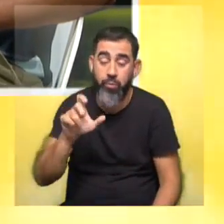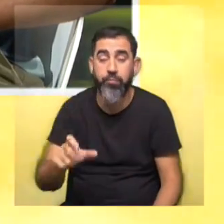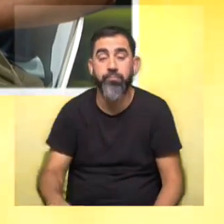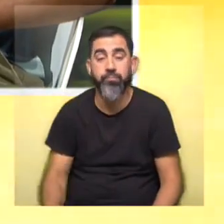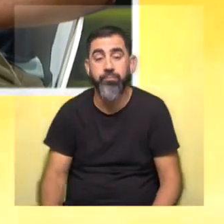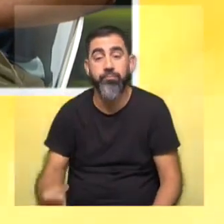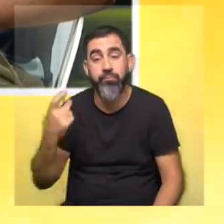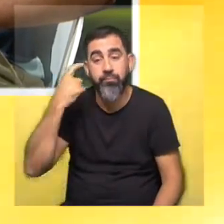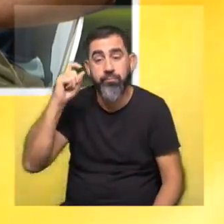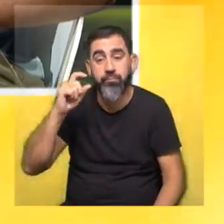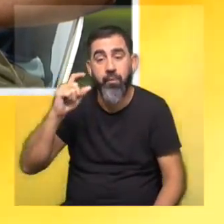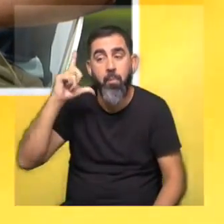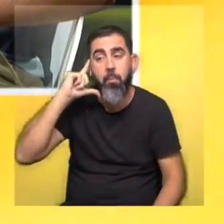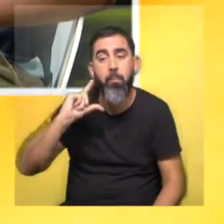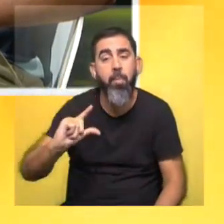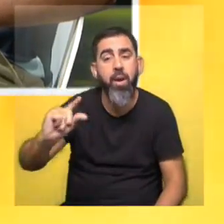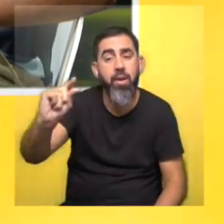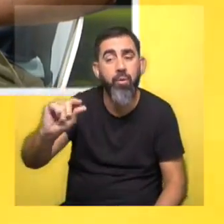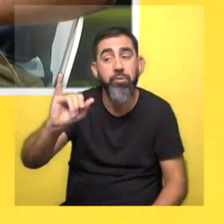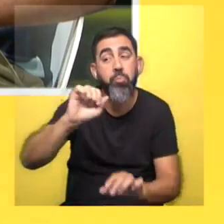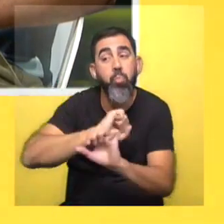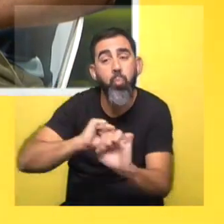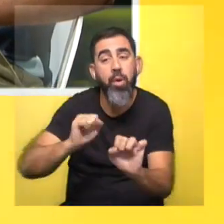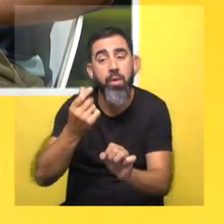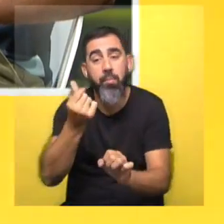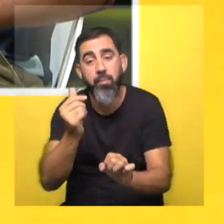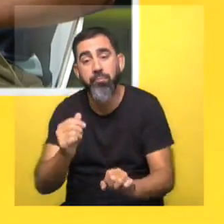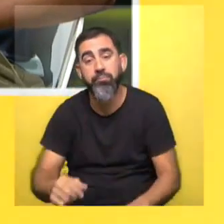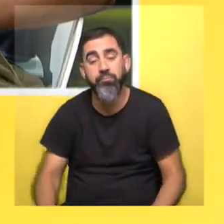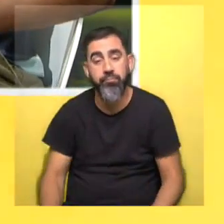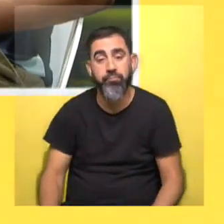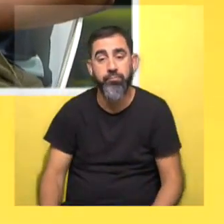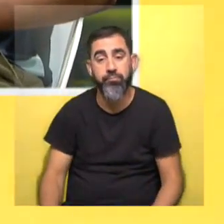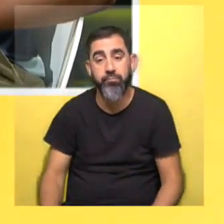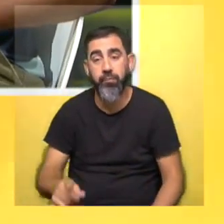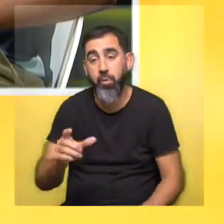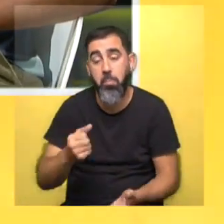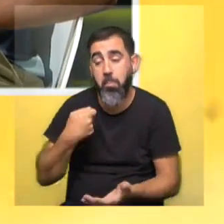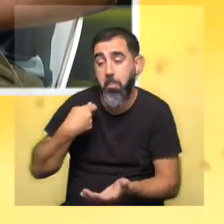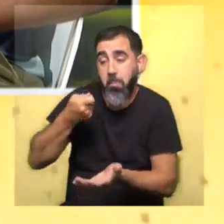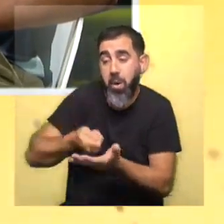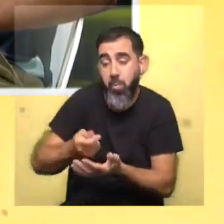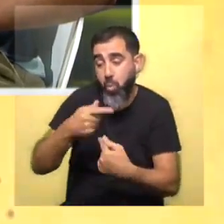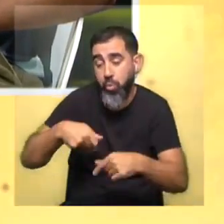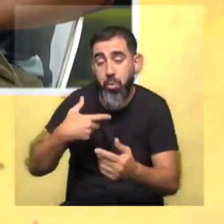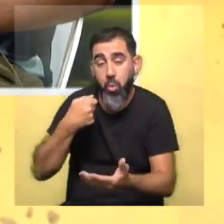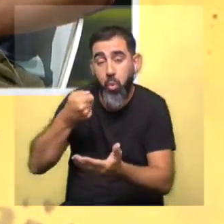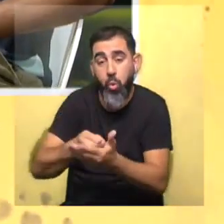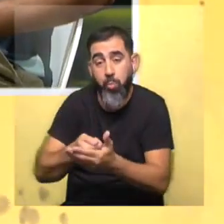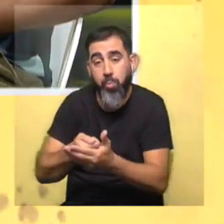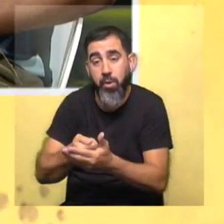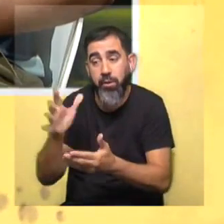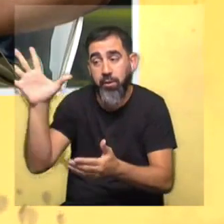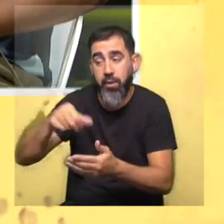La idea es irse un poquito más lejos, si dan los recursos económicos. Y sí, esto lo financiamos nosotros, vamos comprando, tenemos que traer